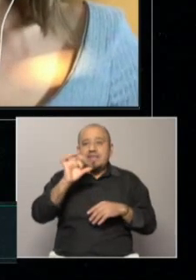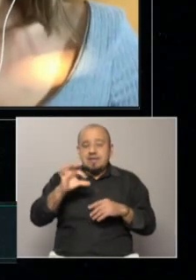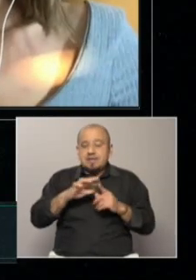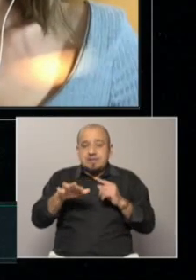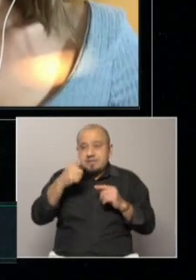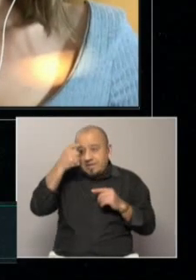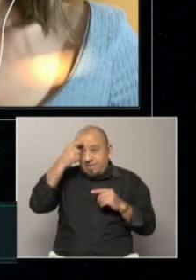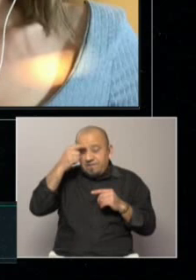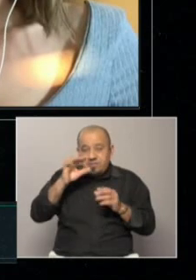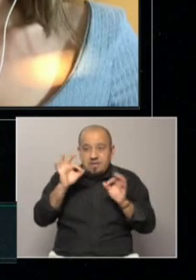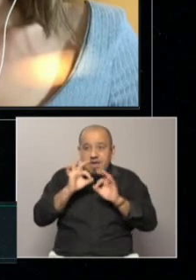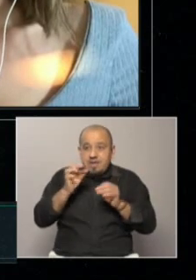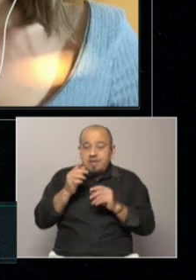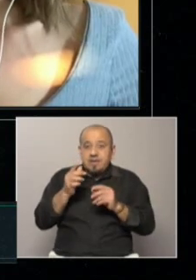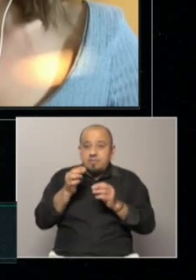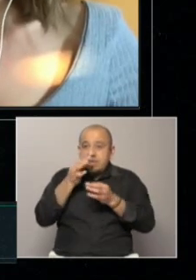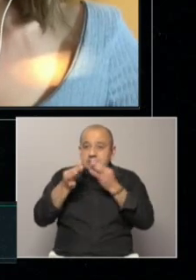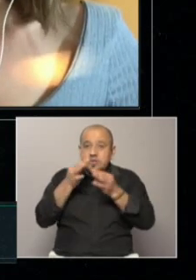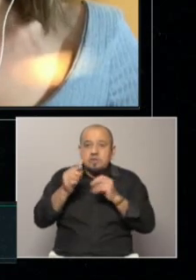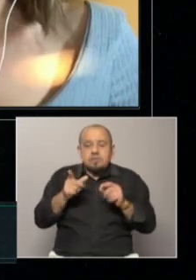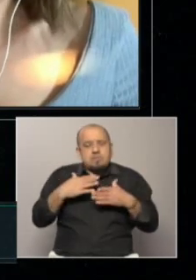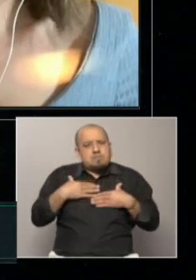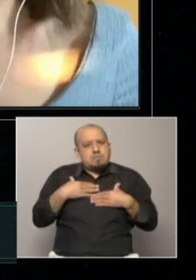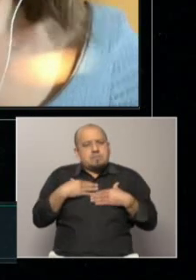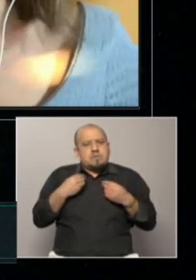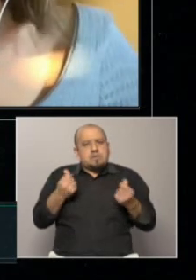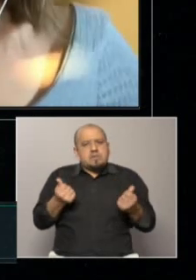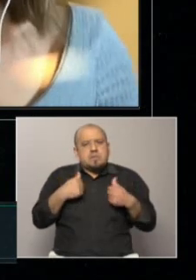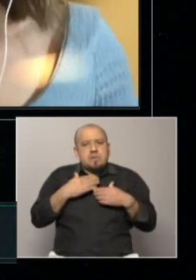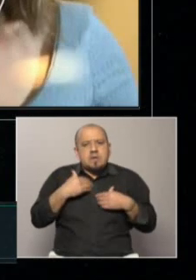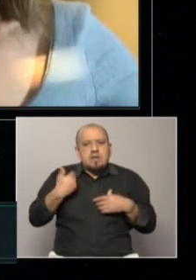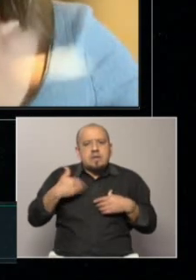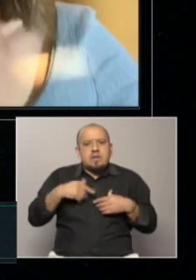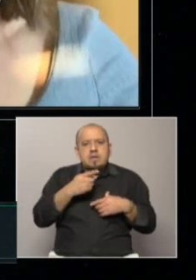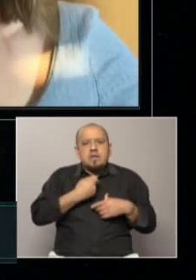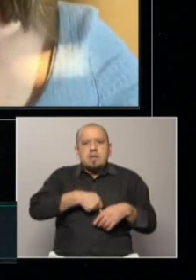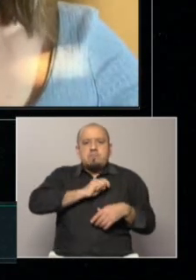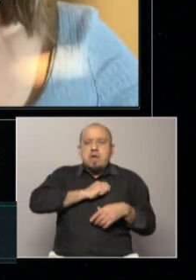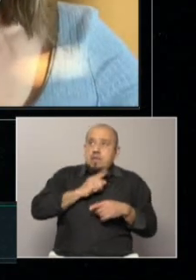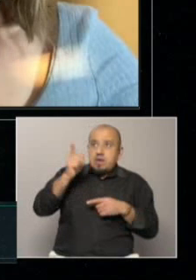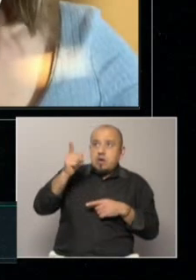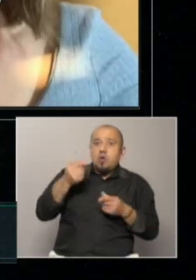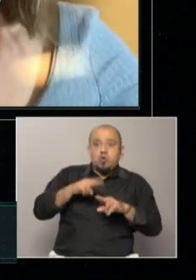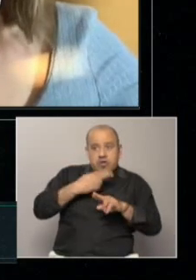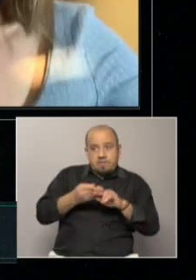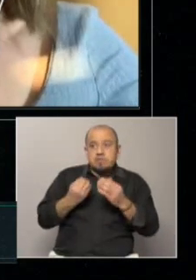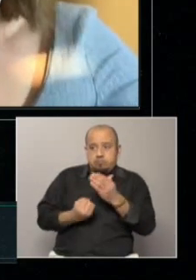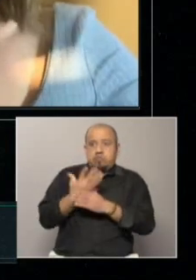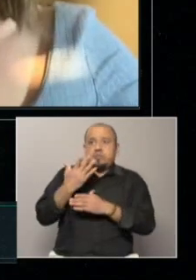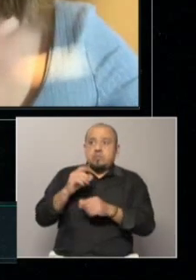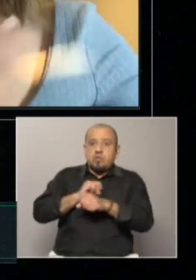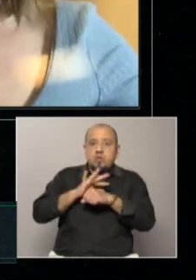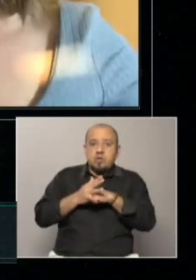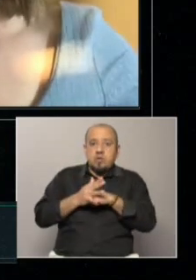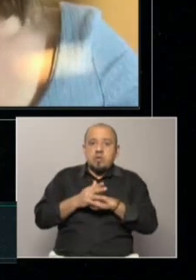científico. Y mi primera sensación es, por lo menos de lo que pasó en Argentina, España aparte tiene un rebrote importante, o sea que esta manifestación se da en un